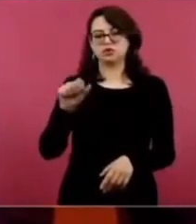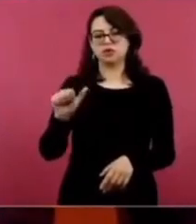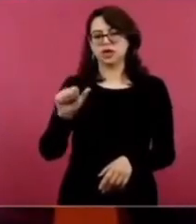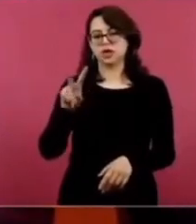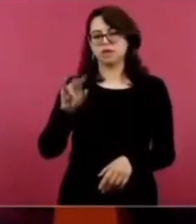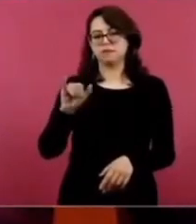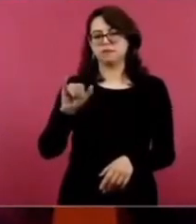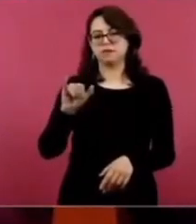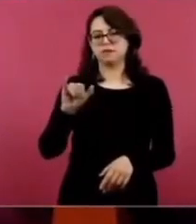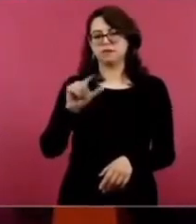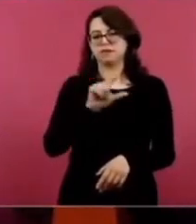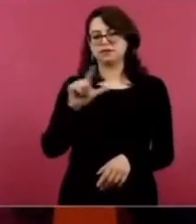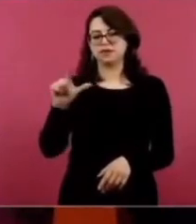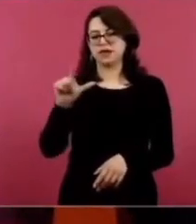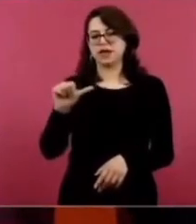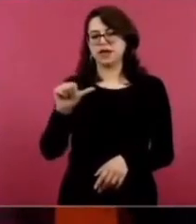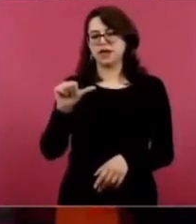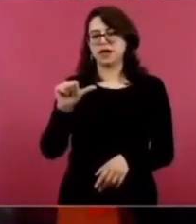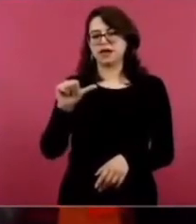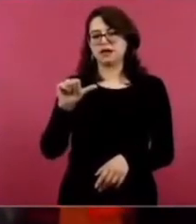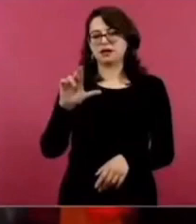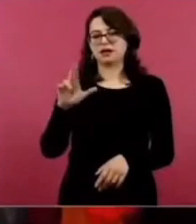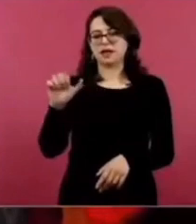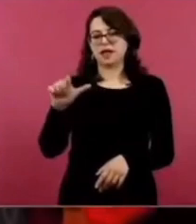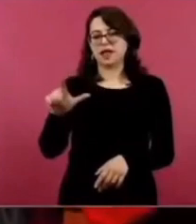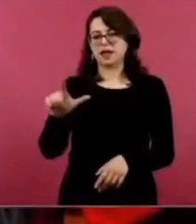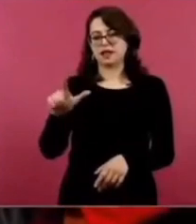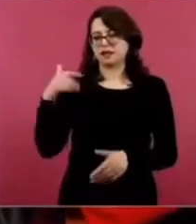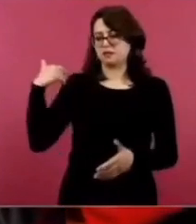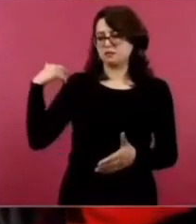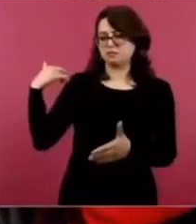si mal no recuerdo.